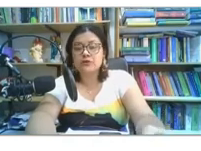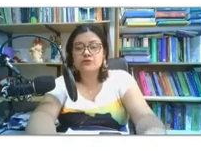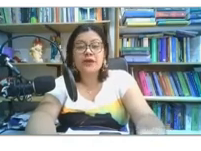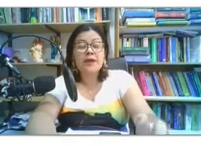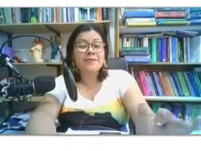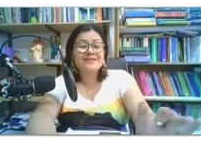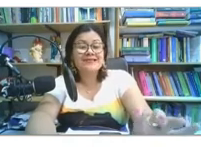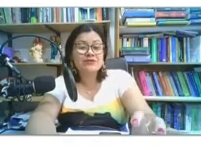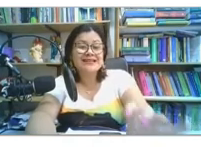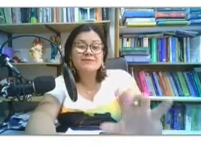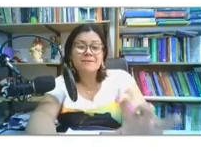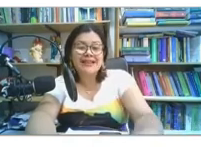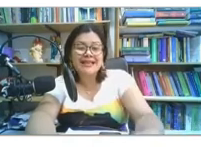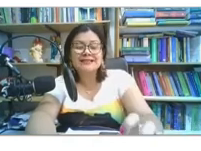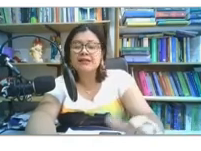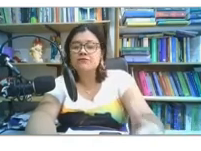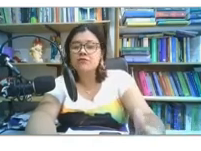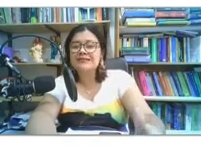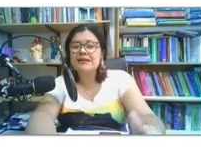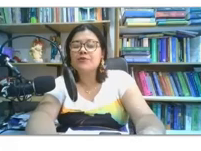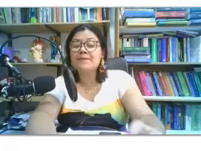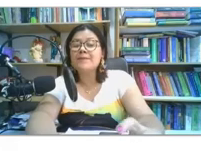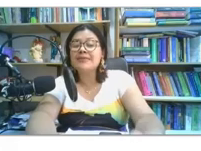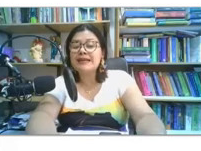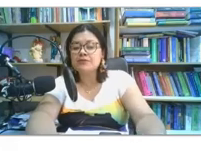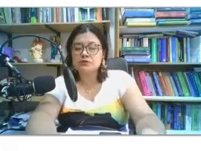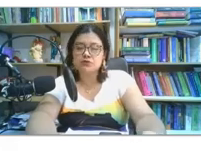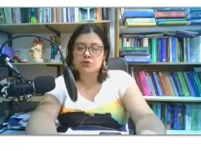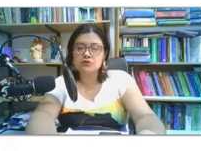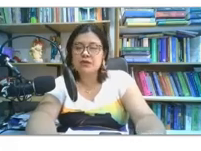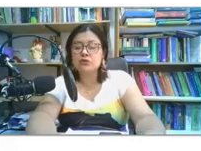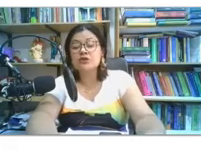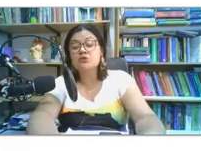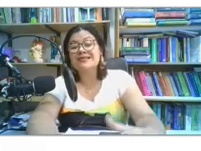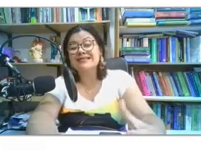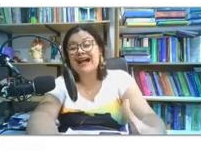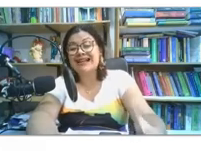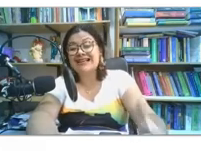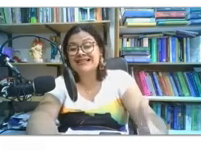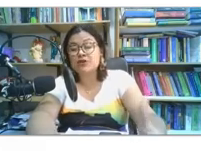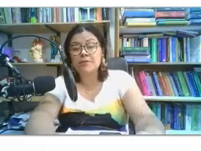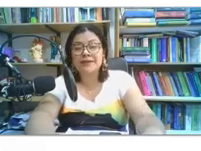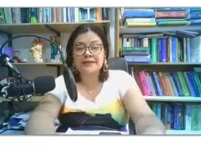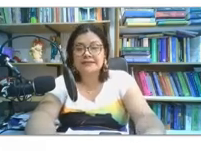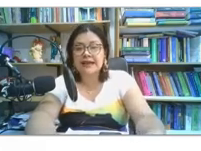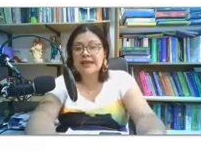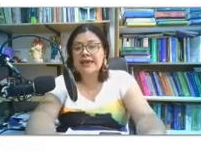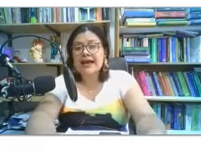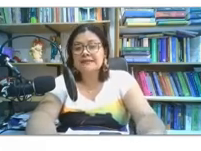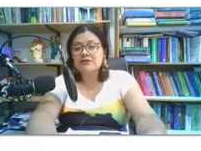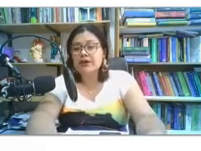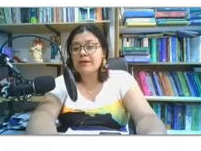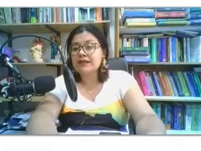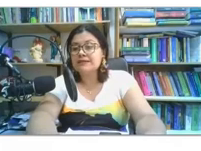preparados pero estas son las maneras y las formas de poder medir nuestros conocimientos y nuestras áreas de competencia